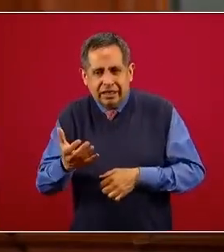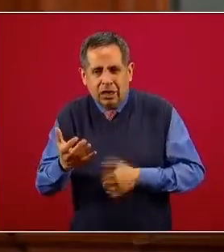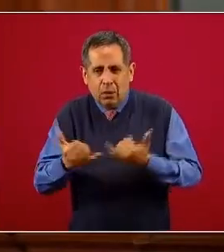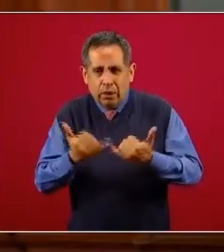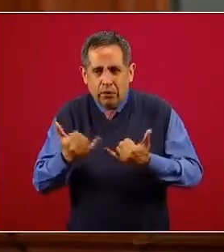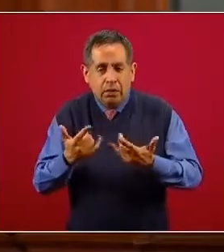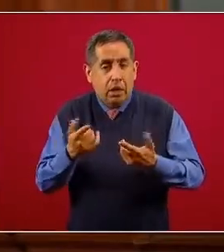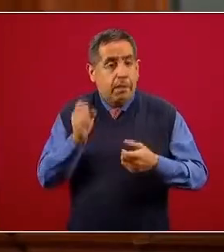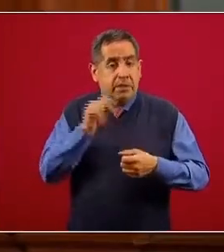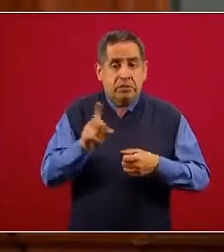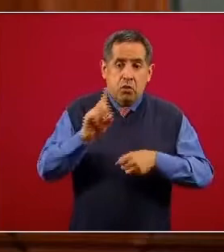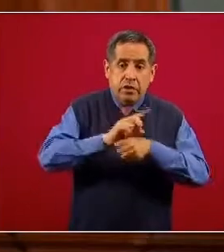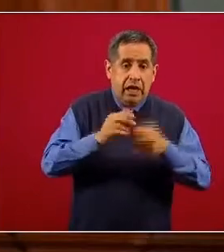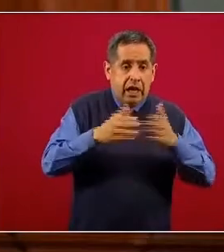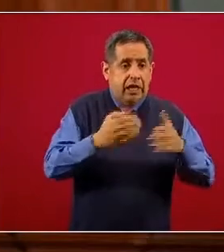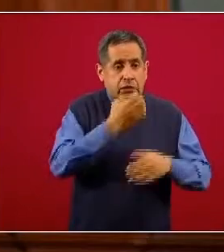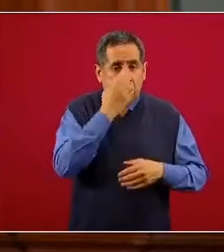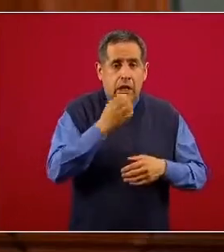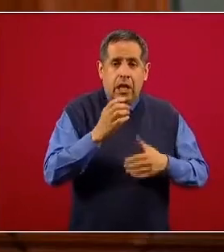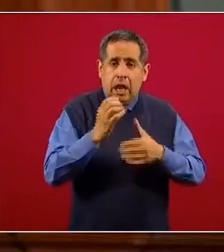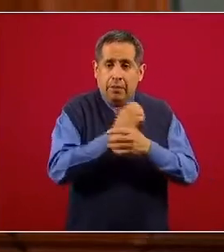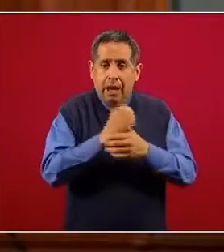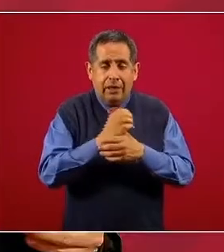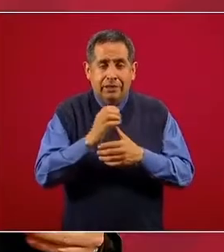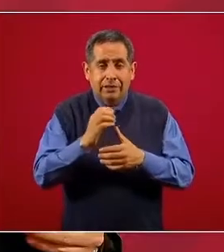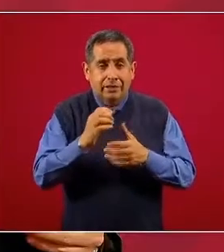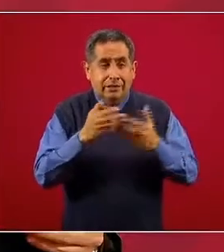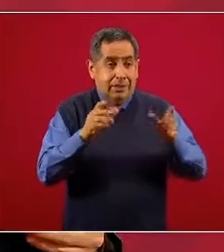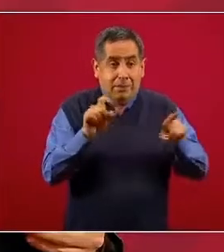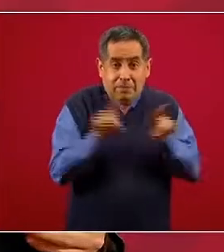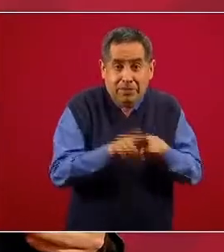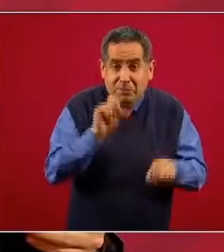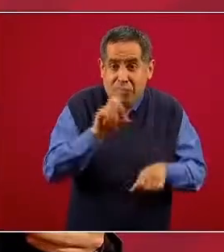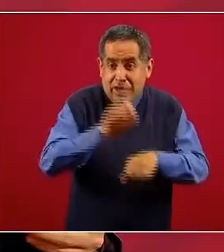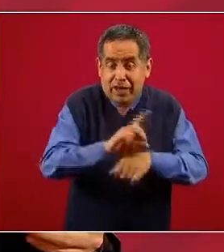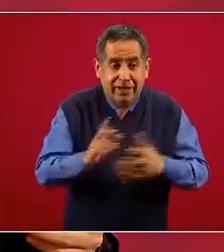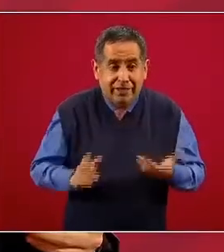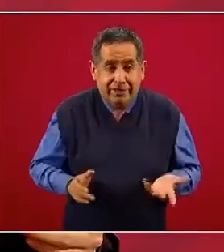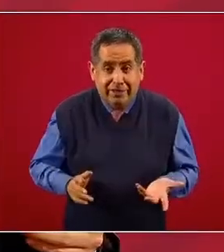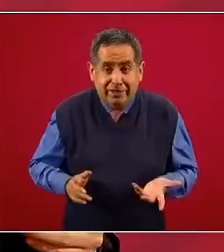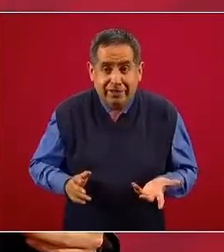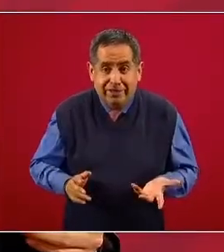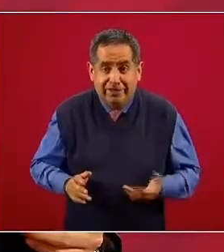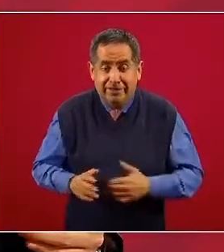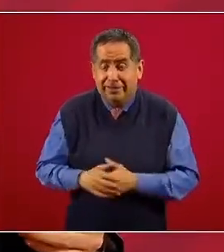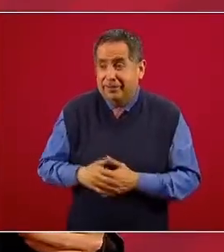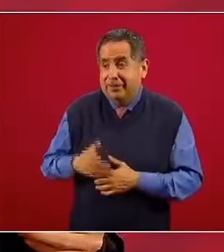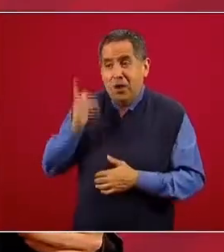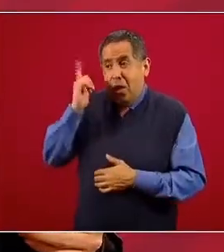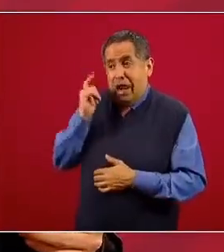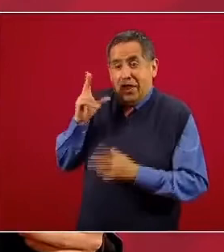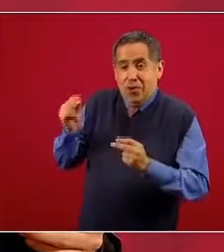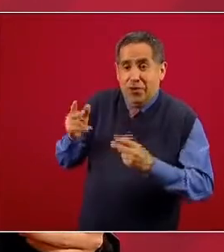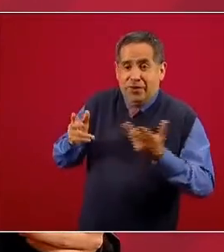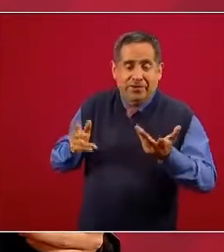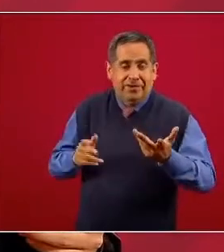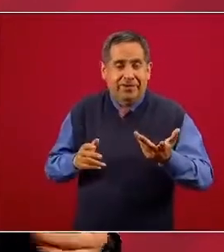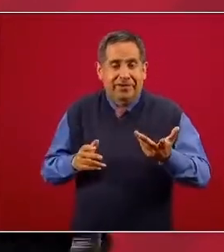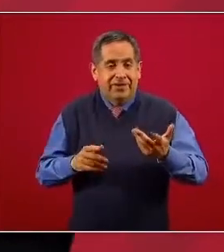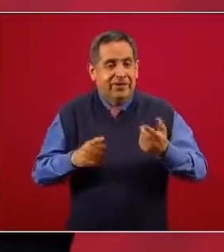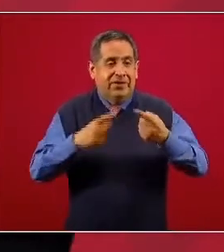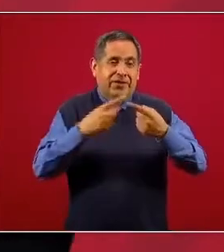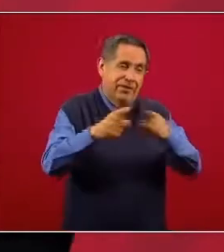día escuelas, bares y casinos? Espero que no. Yo también. No, tienen